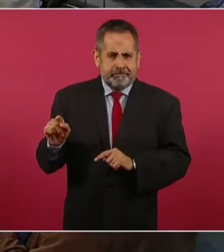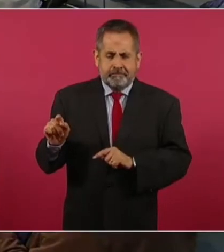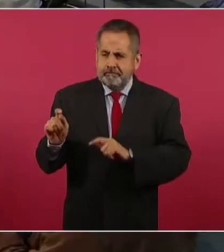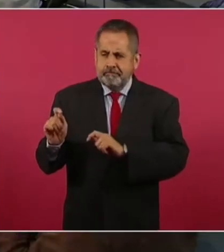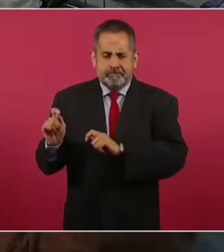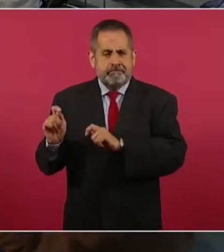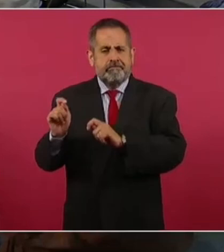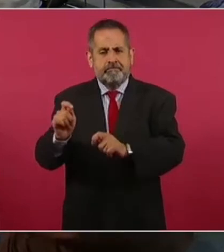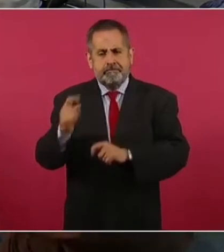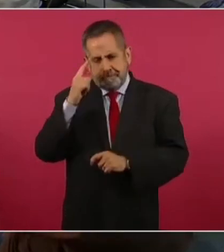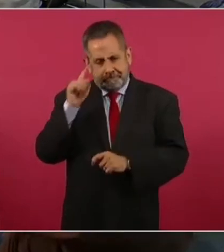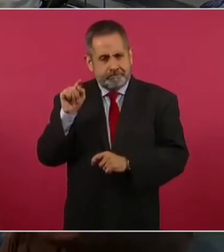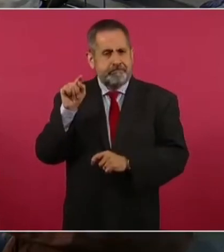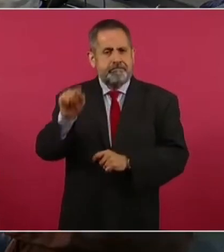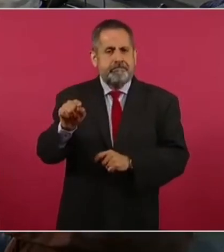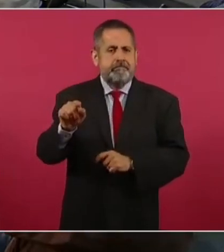mandarlo